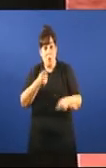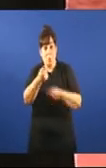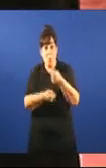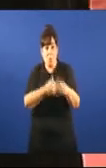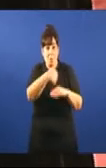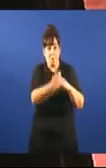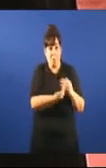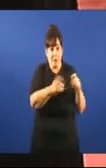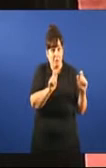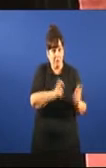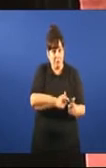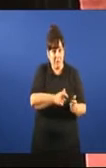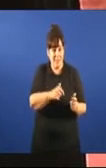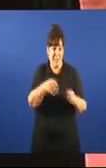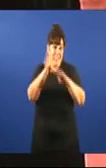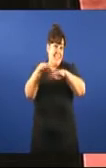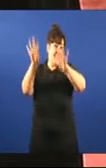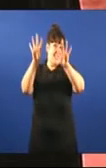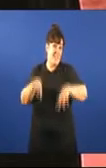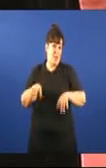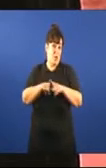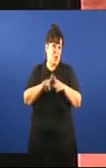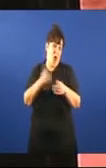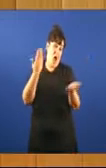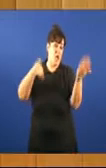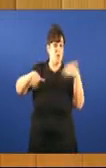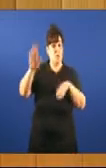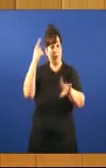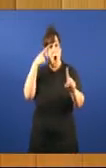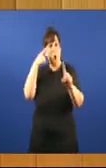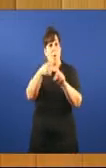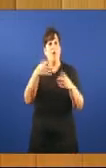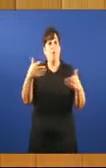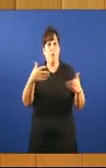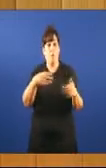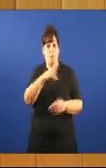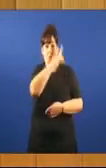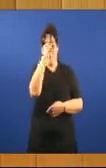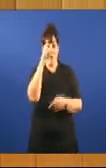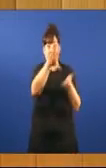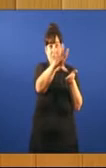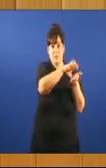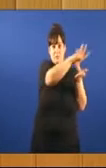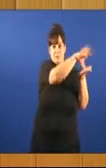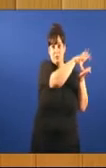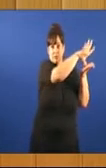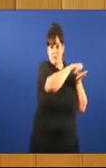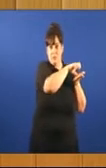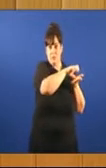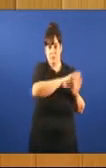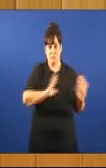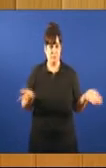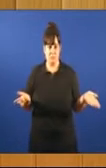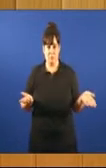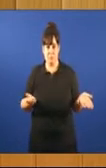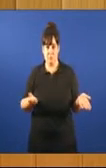circo sexa unha coartada para seguir concentrando todo en Madrid, para seguir profundizando nese centralismo que